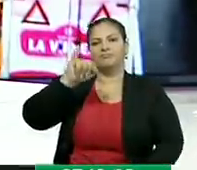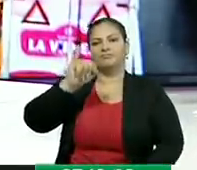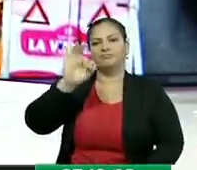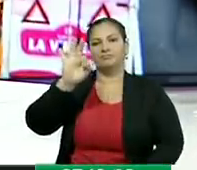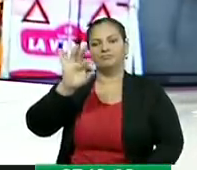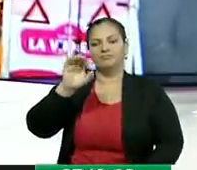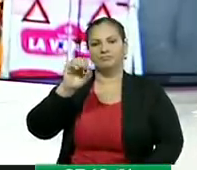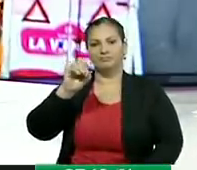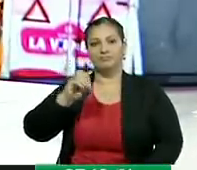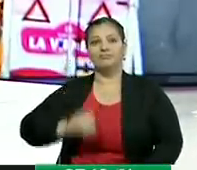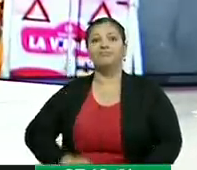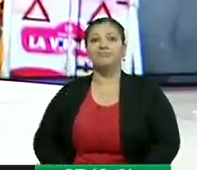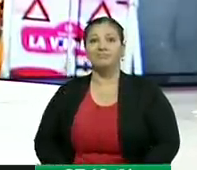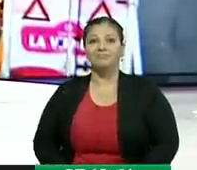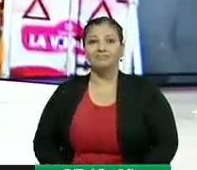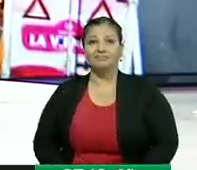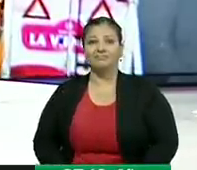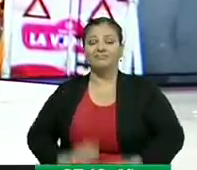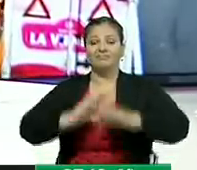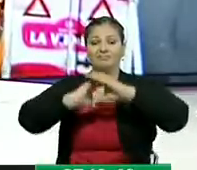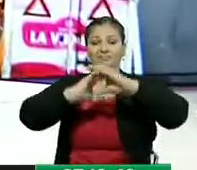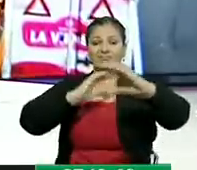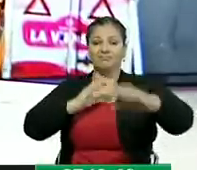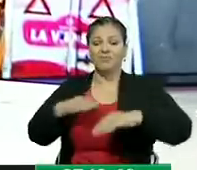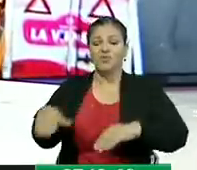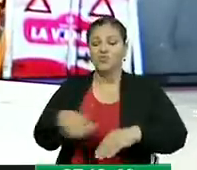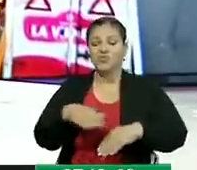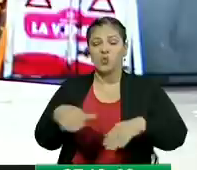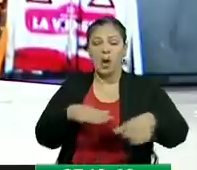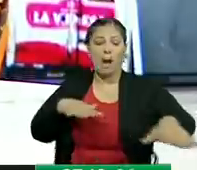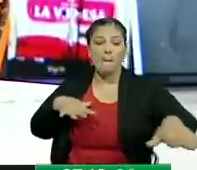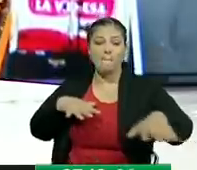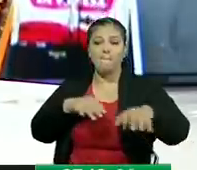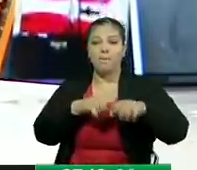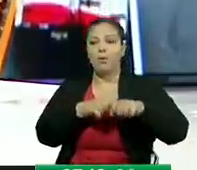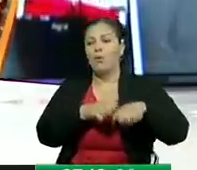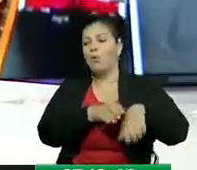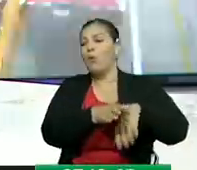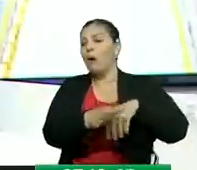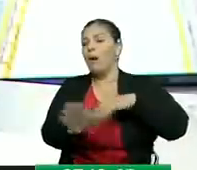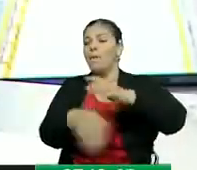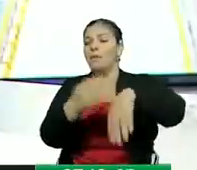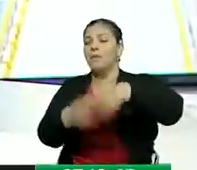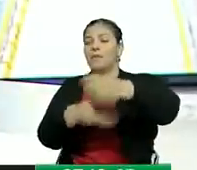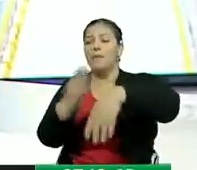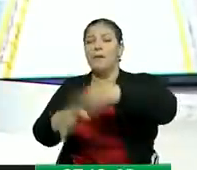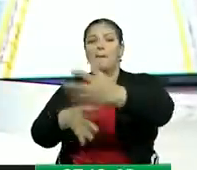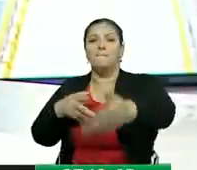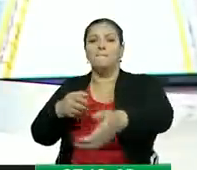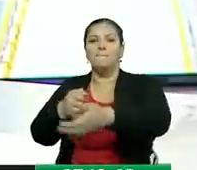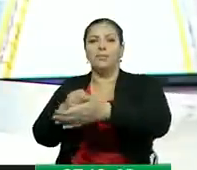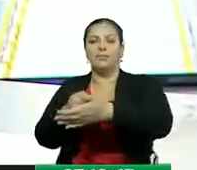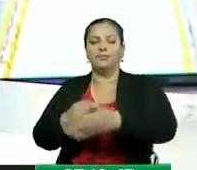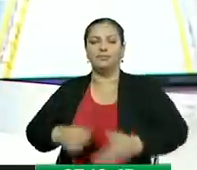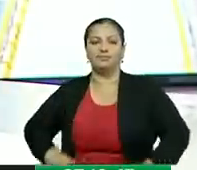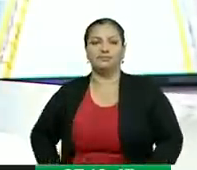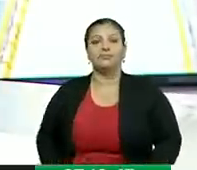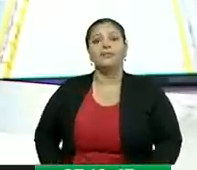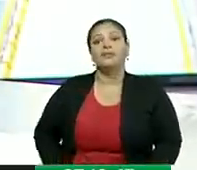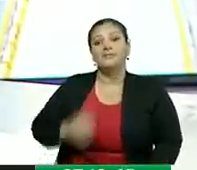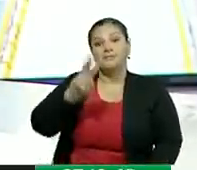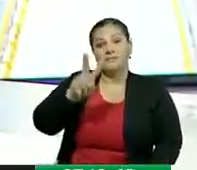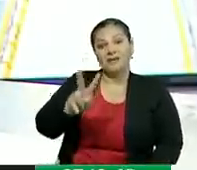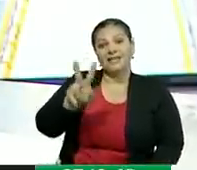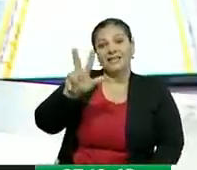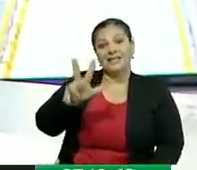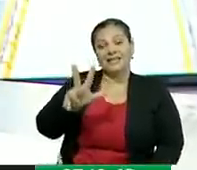a la altura de la vía Pifo Papayacta, donde, como bien lo indicaba nuestro reportero, hay 23